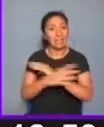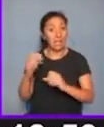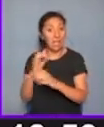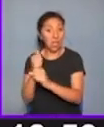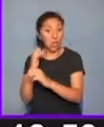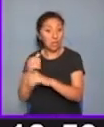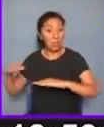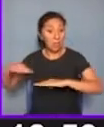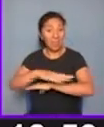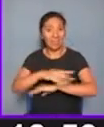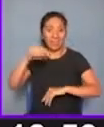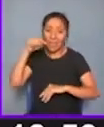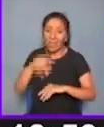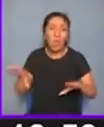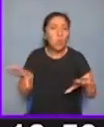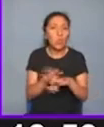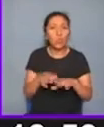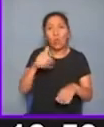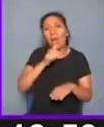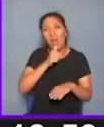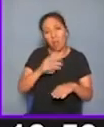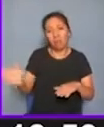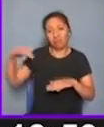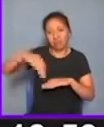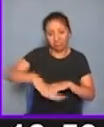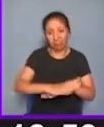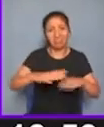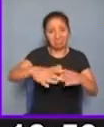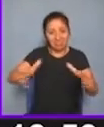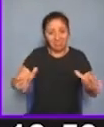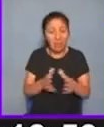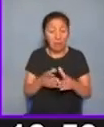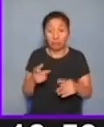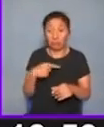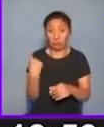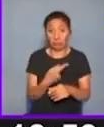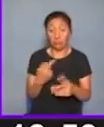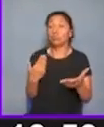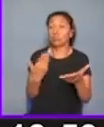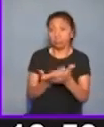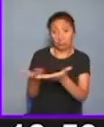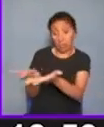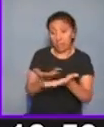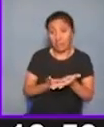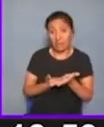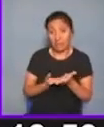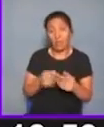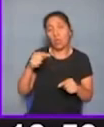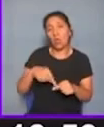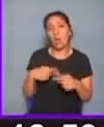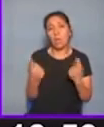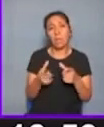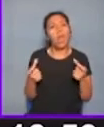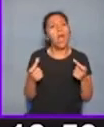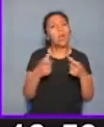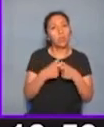se acumule el agua Pero bueno decirle a los vecinos que sus pedidos nosotros los recibimos hoy justamente nuevamente unos miembros de la comisión llevaron